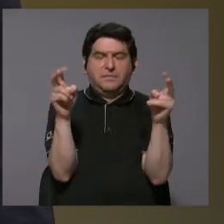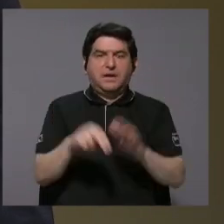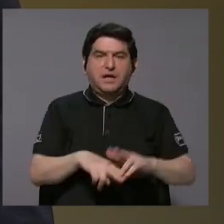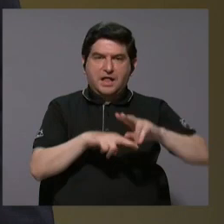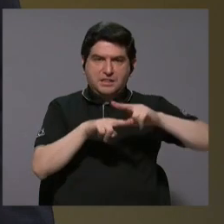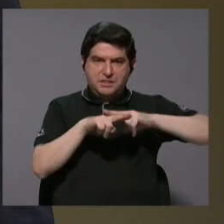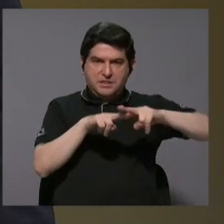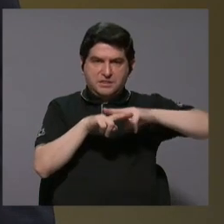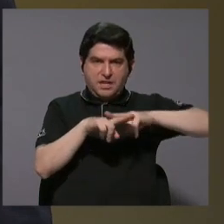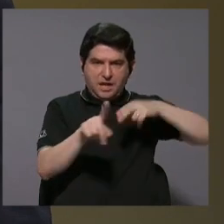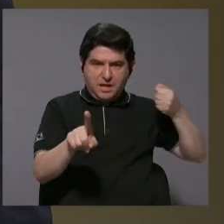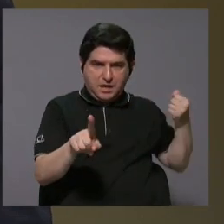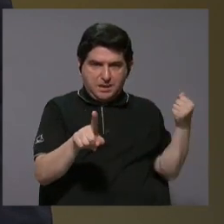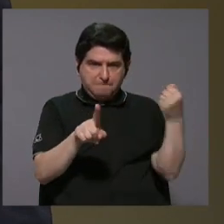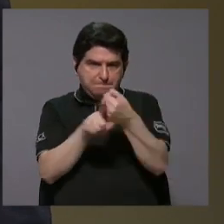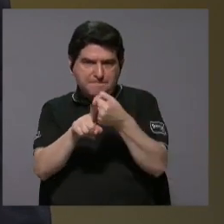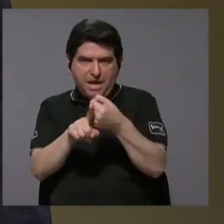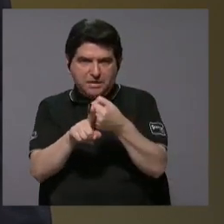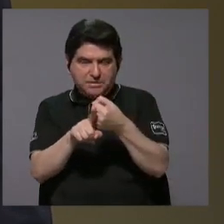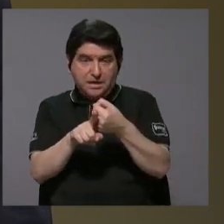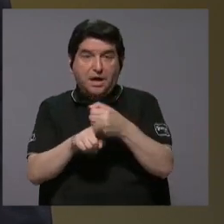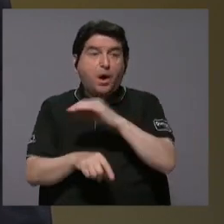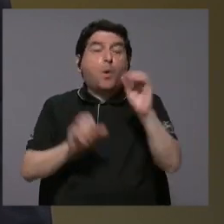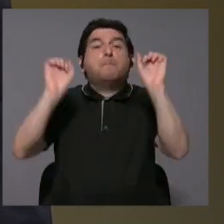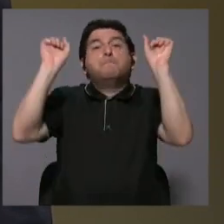tren impacta o puede impactar